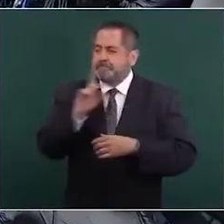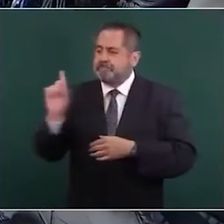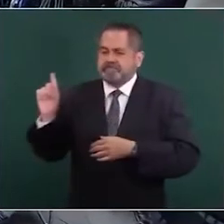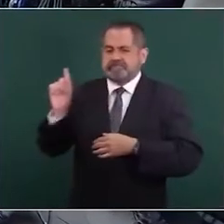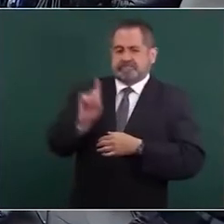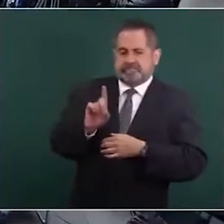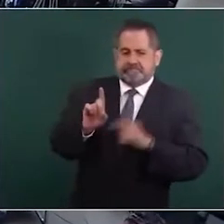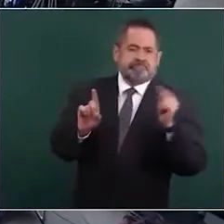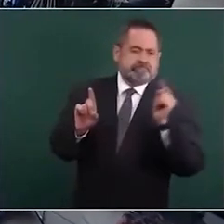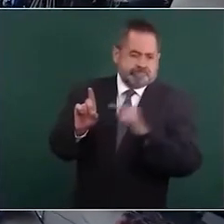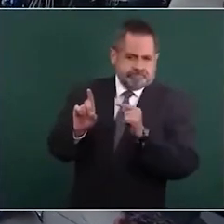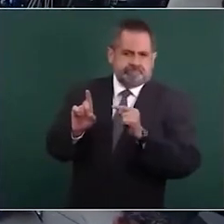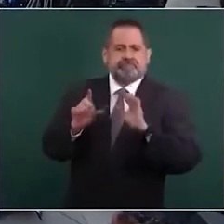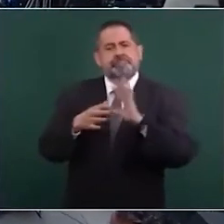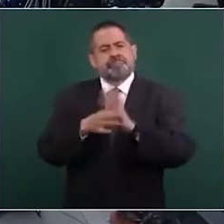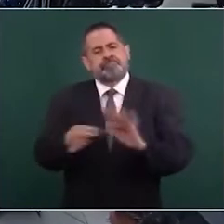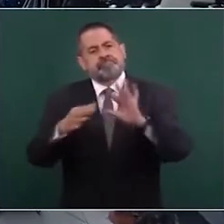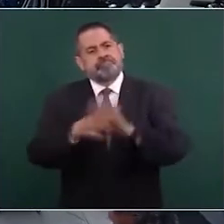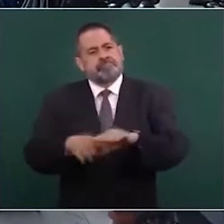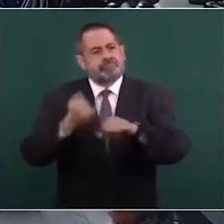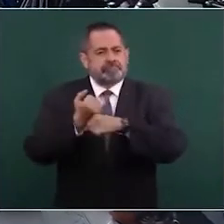informe.